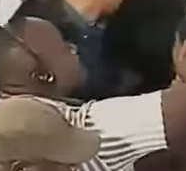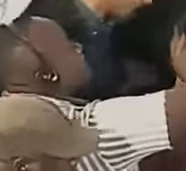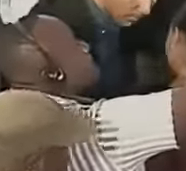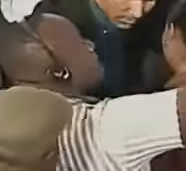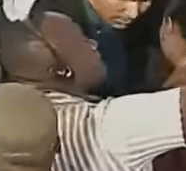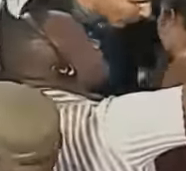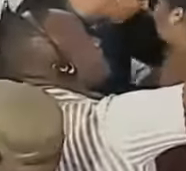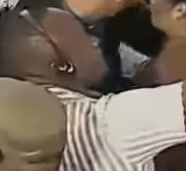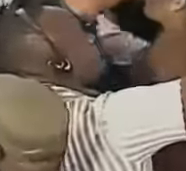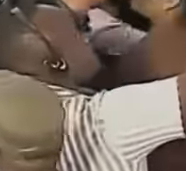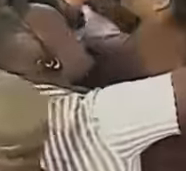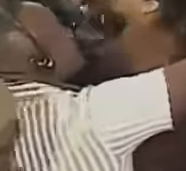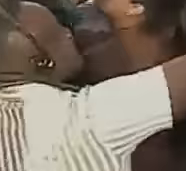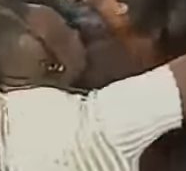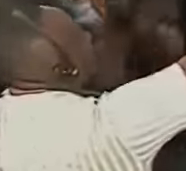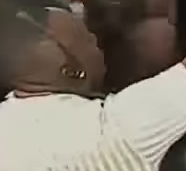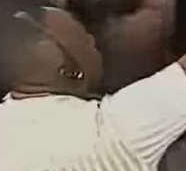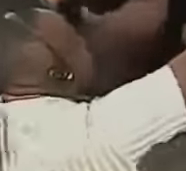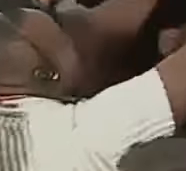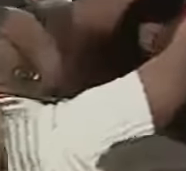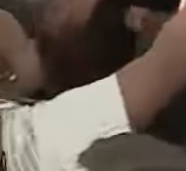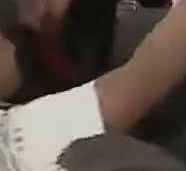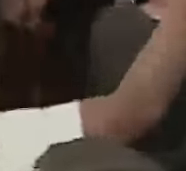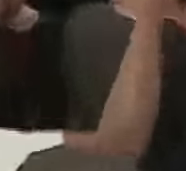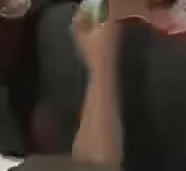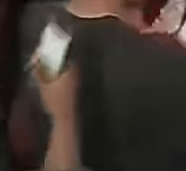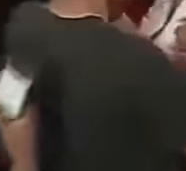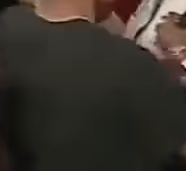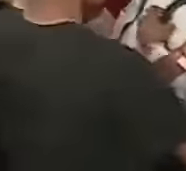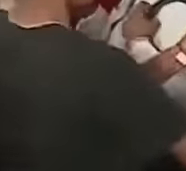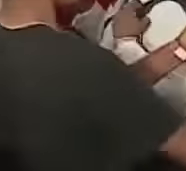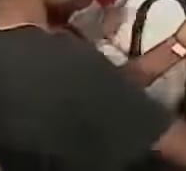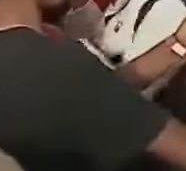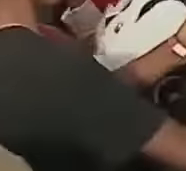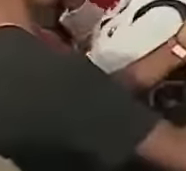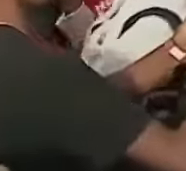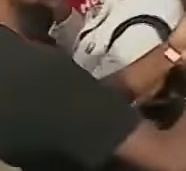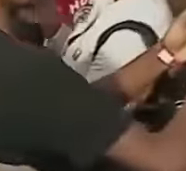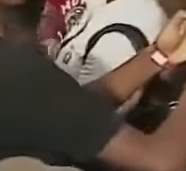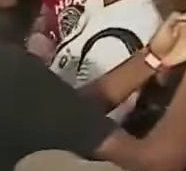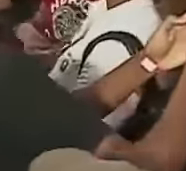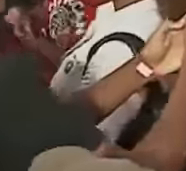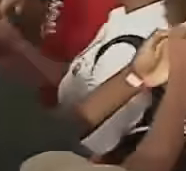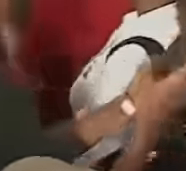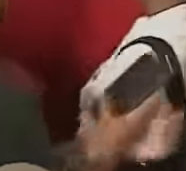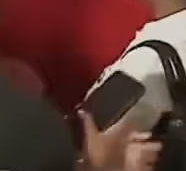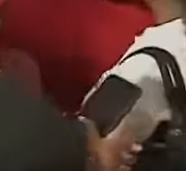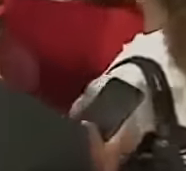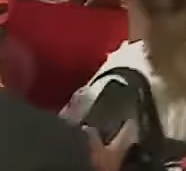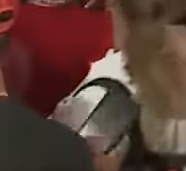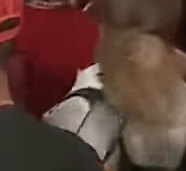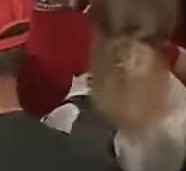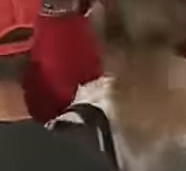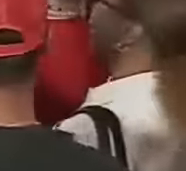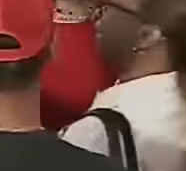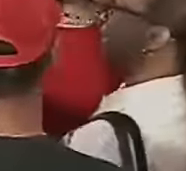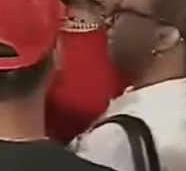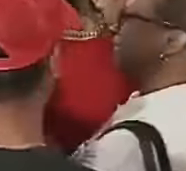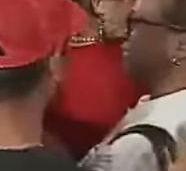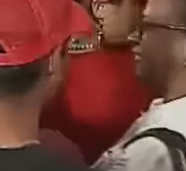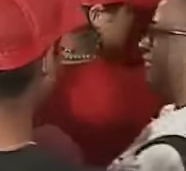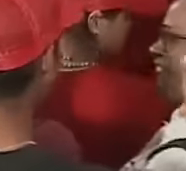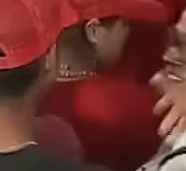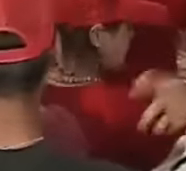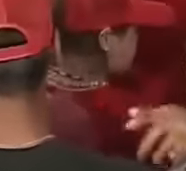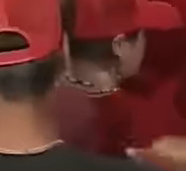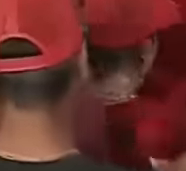mundo. Y podemos compartir justamente esta imagen del presidente constitucional Nicolás Maduro con los acompañantes internacionales de todo